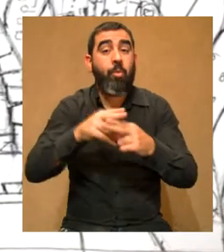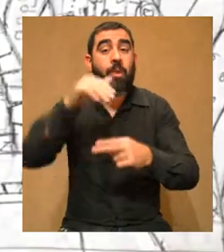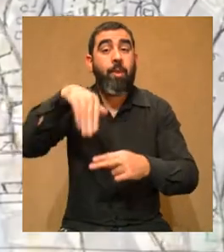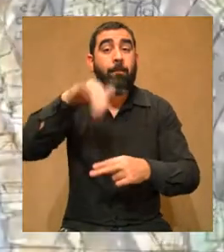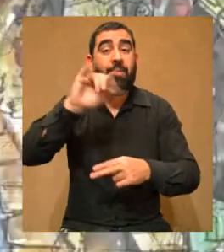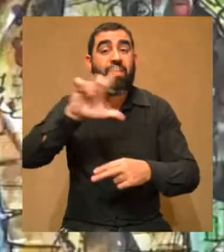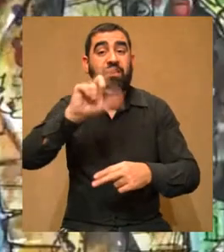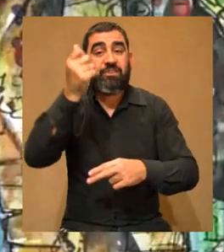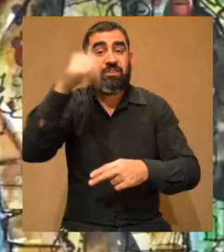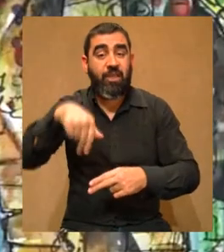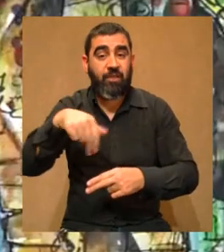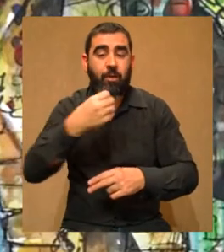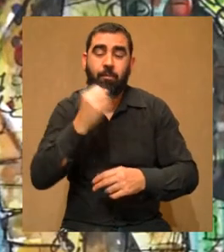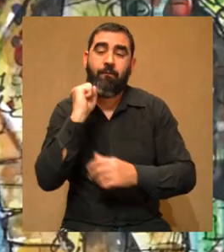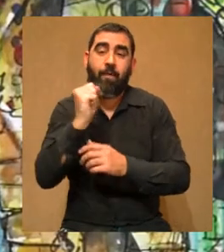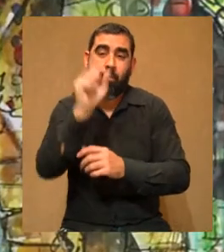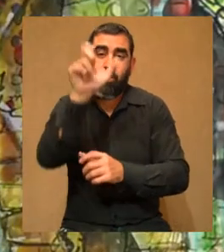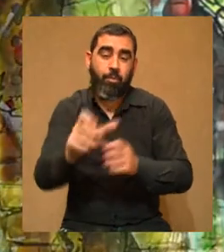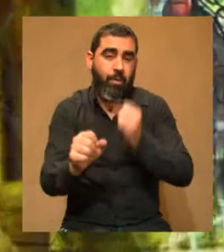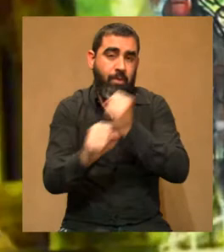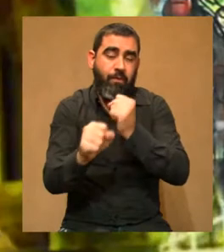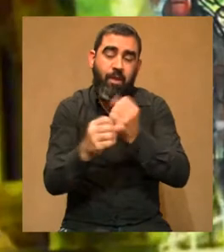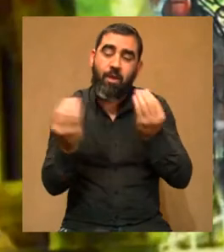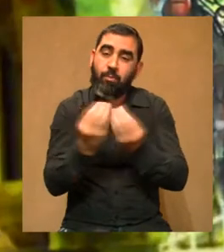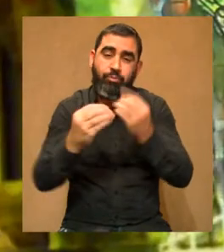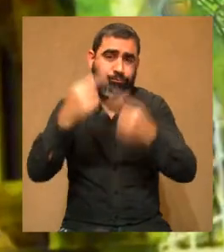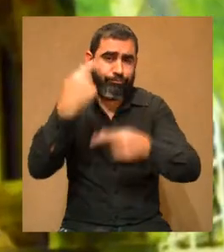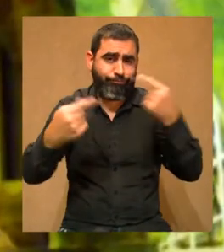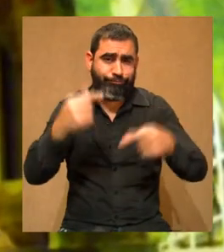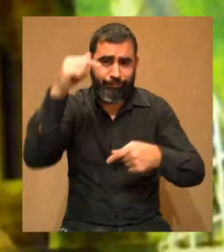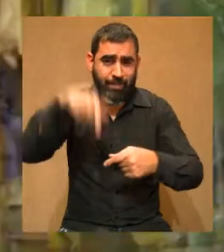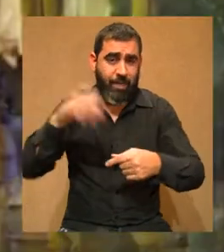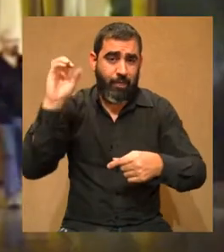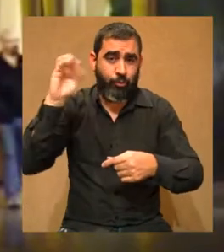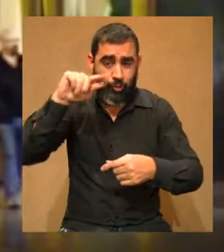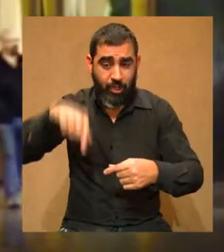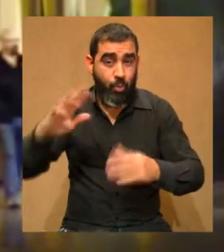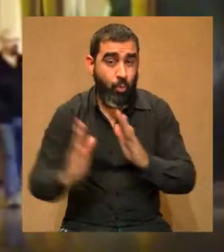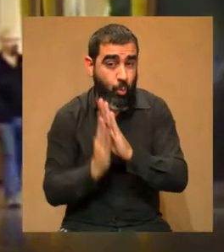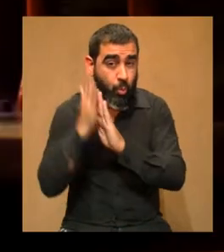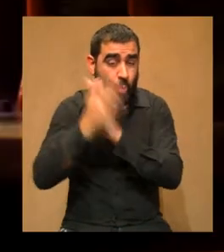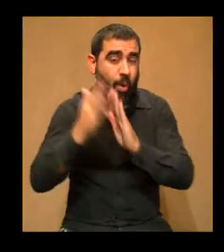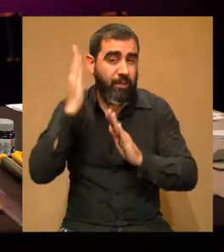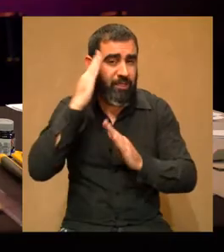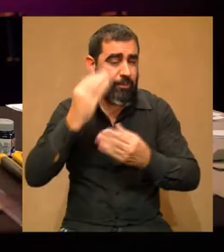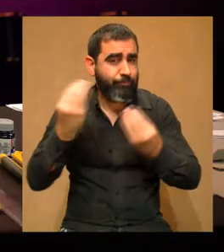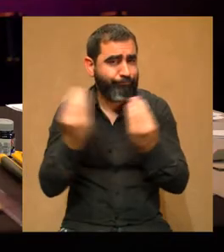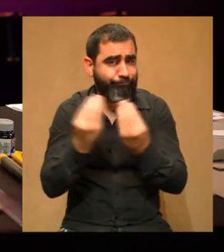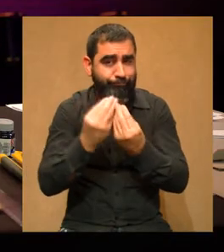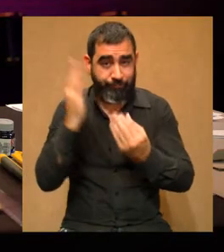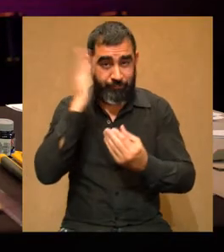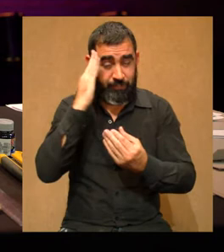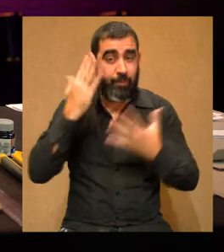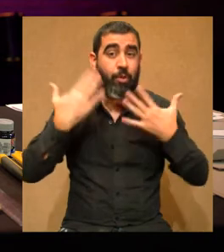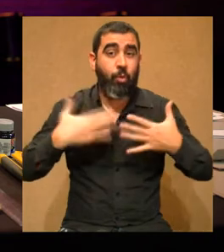divino genio hubo millán ha trabajado bueno con todos acá en uruguay es saber realmente mucho